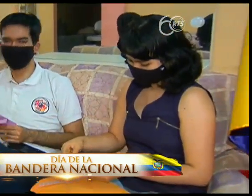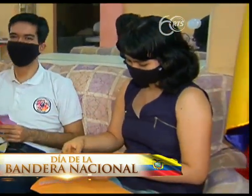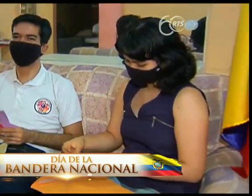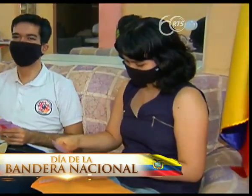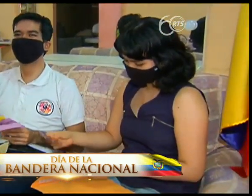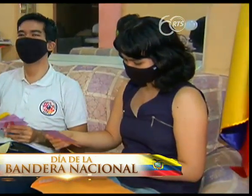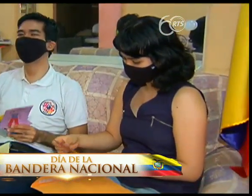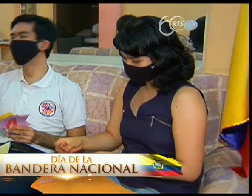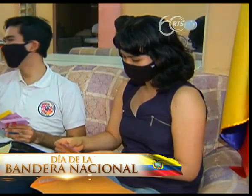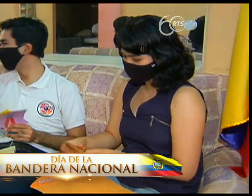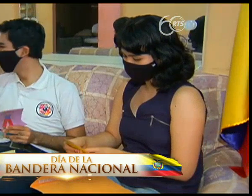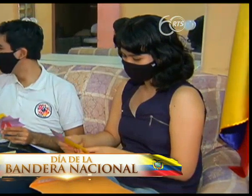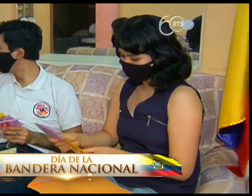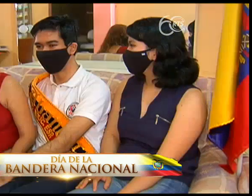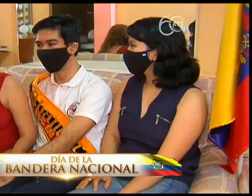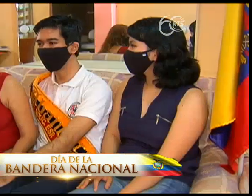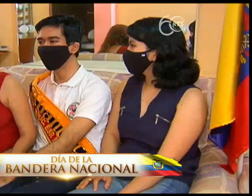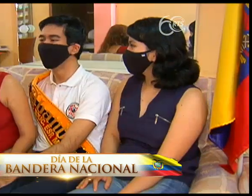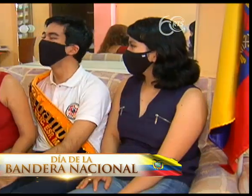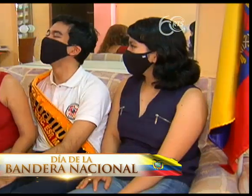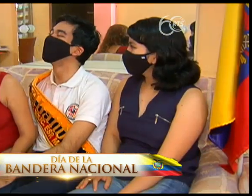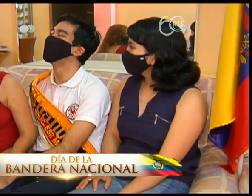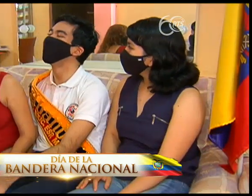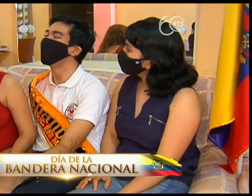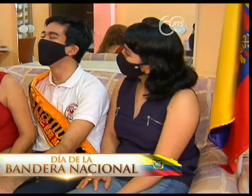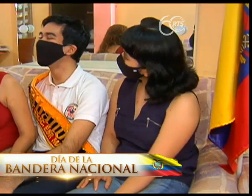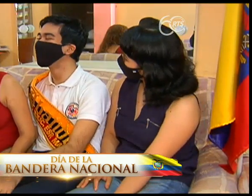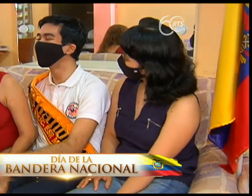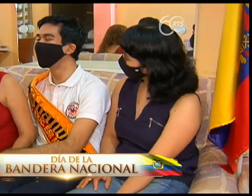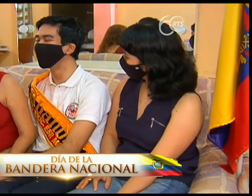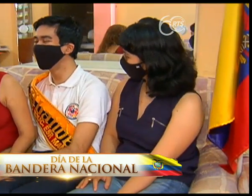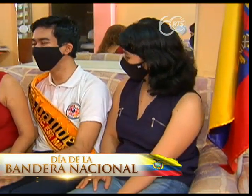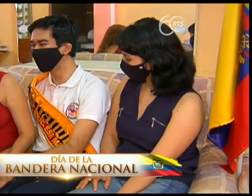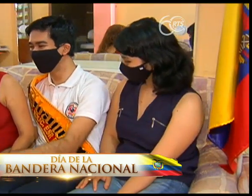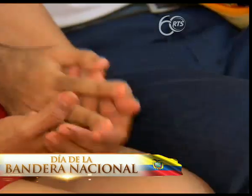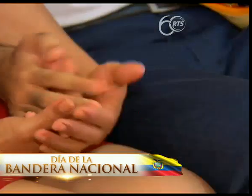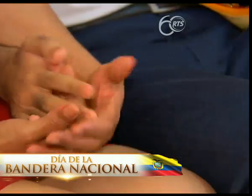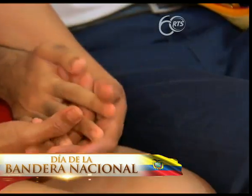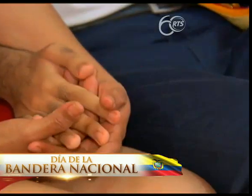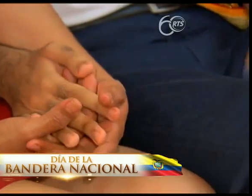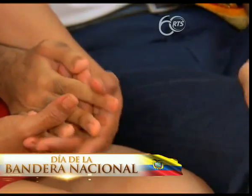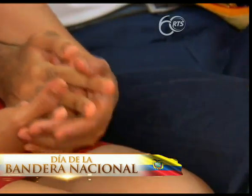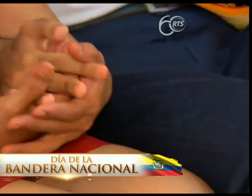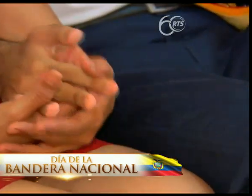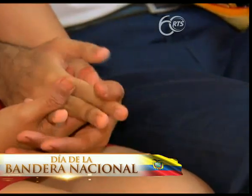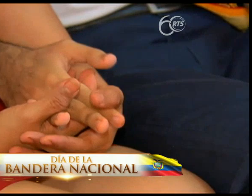del juramento a la bandera, el cual involucra a un total de